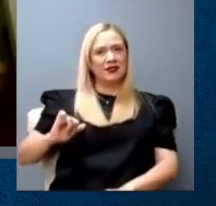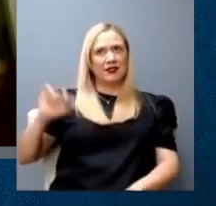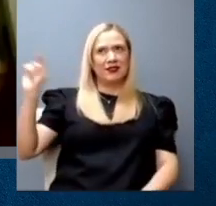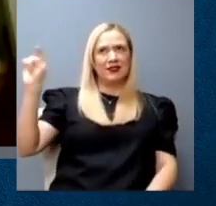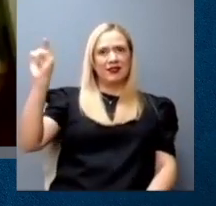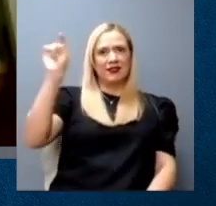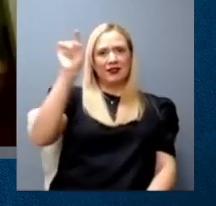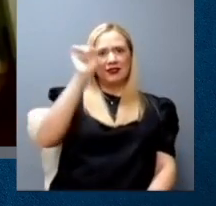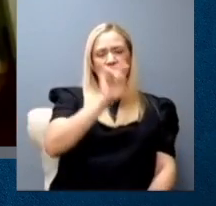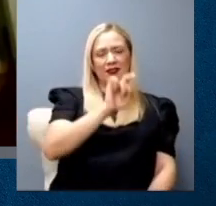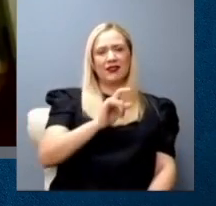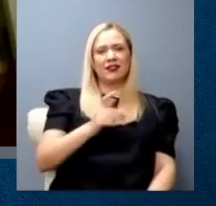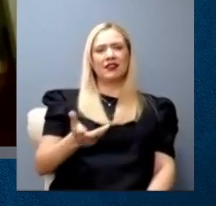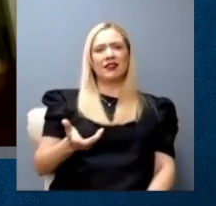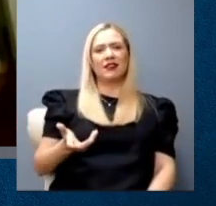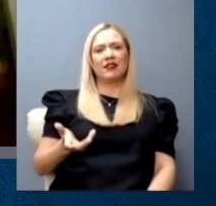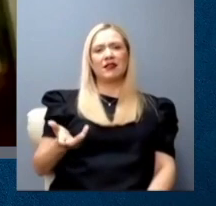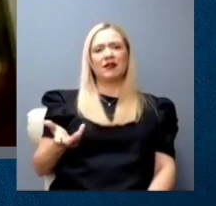del Estado, es decir,